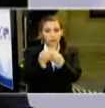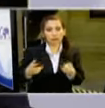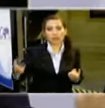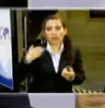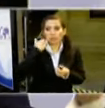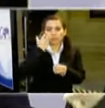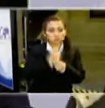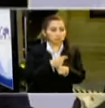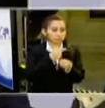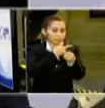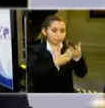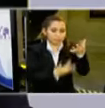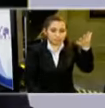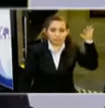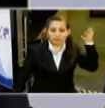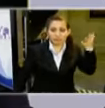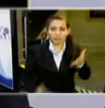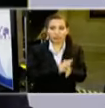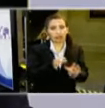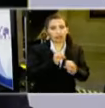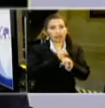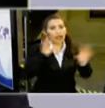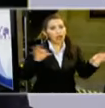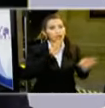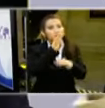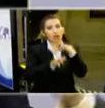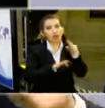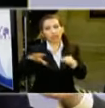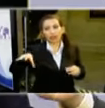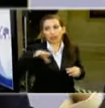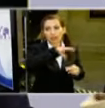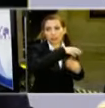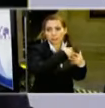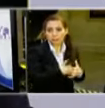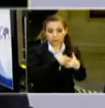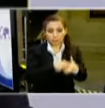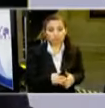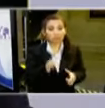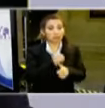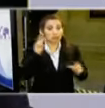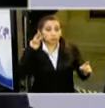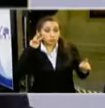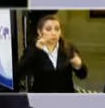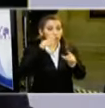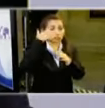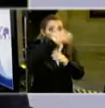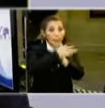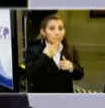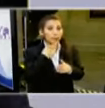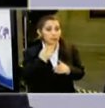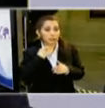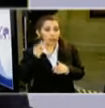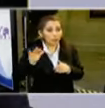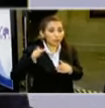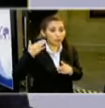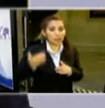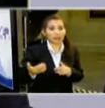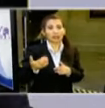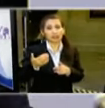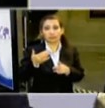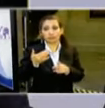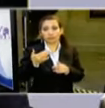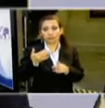gubernamentales, etcétera, y obviamente en toda la parte empresarial. Entonces, la visión de la política exterior o la visión